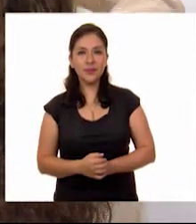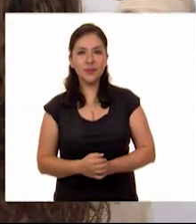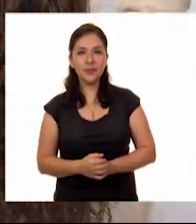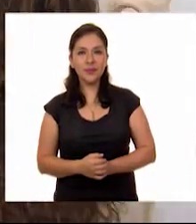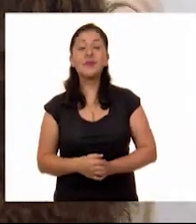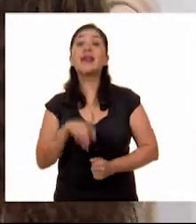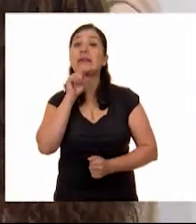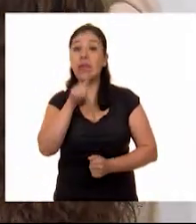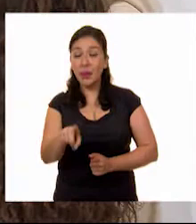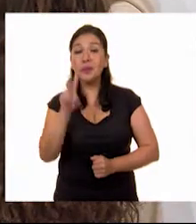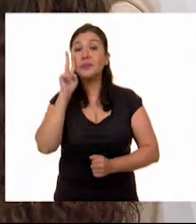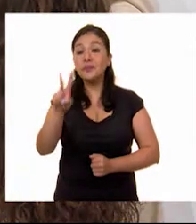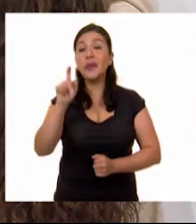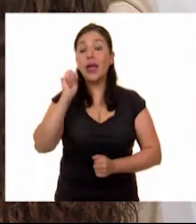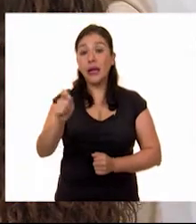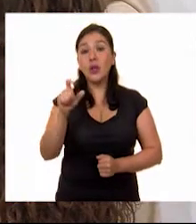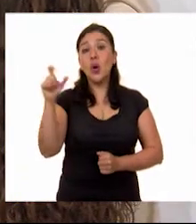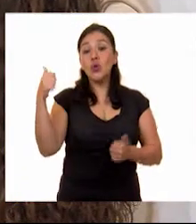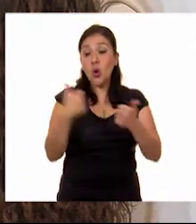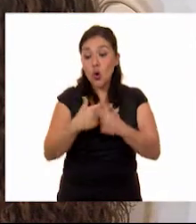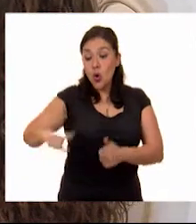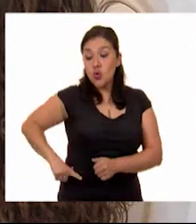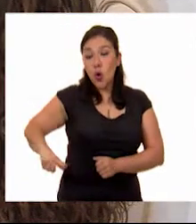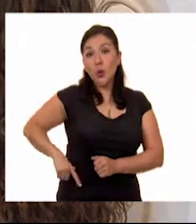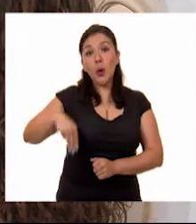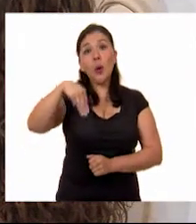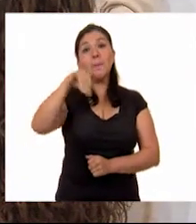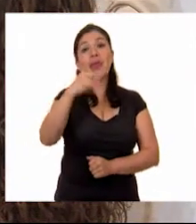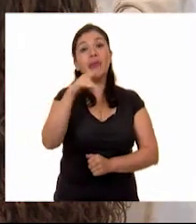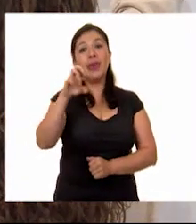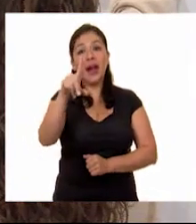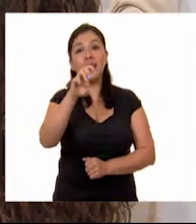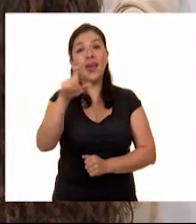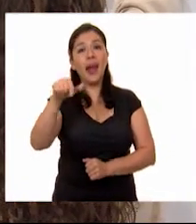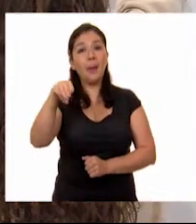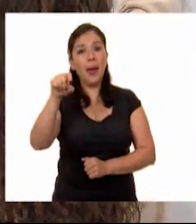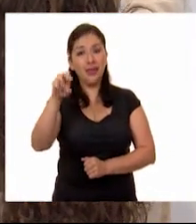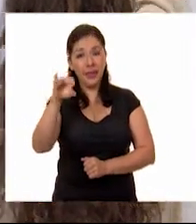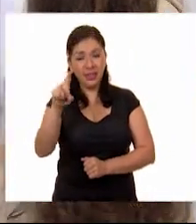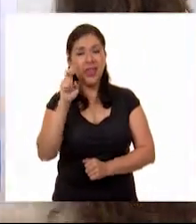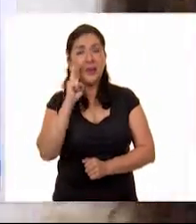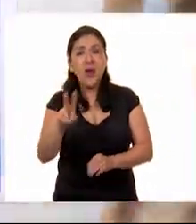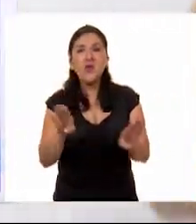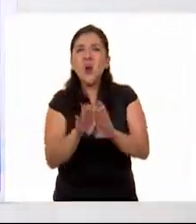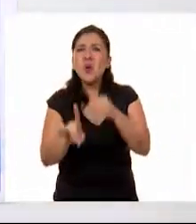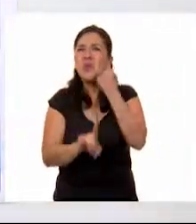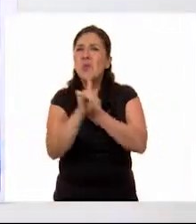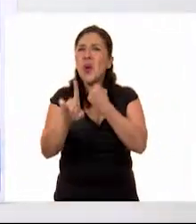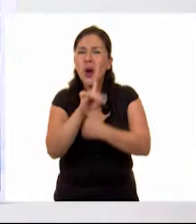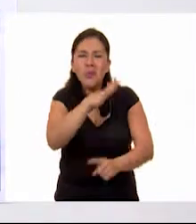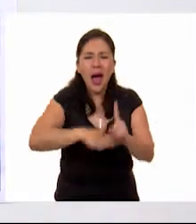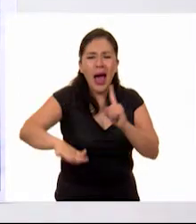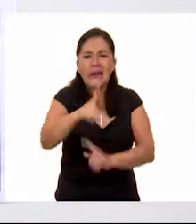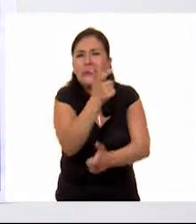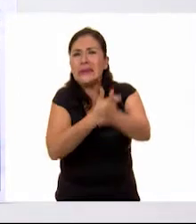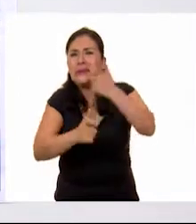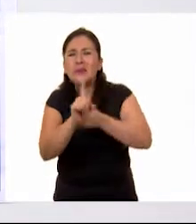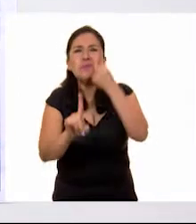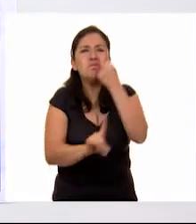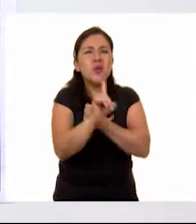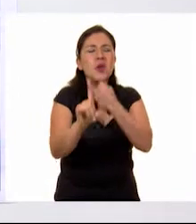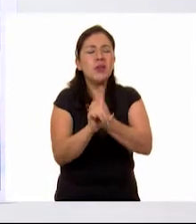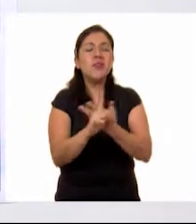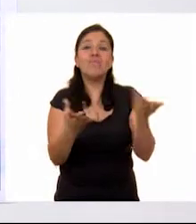También aprendimos que, a partir del gobierno de Miguel de la Madrid, para responder al grave escenario de crisis económica, se comenzaron